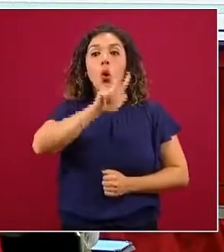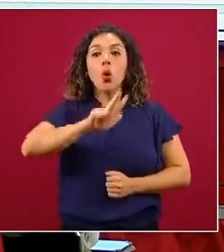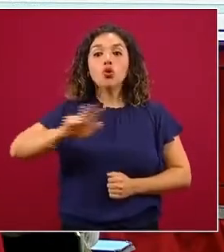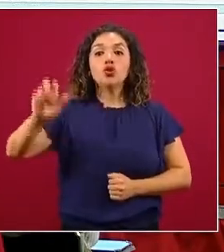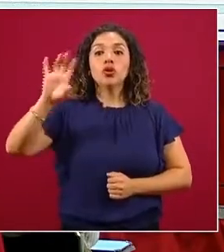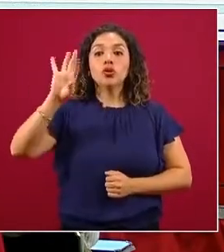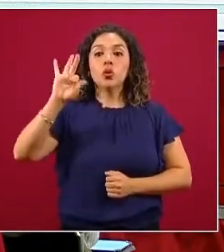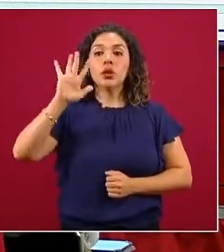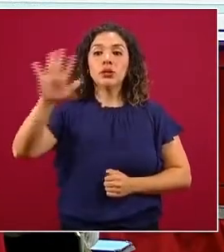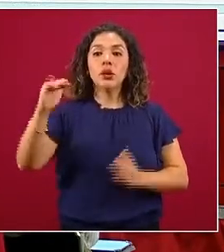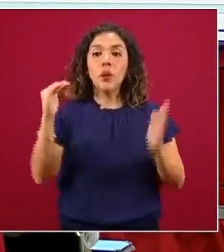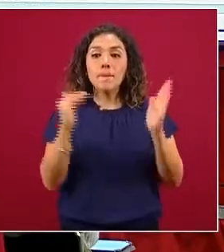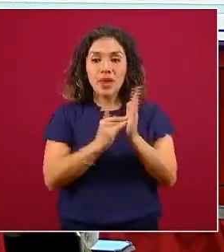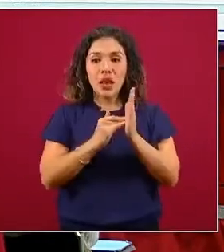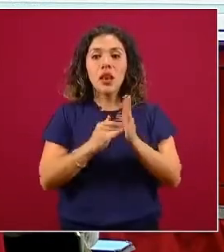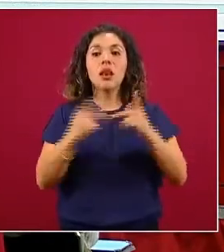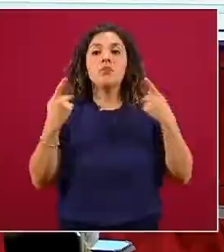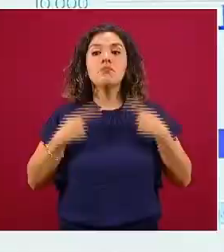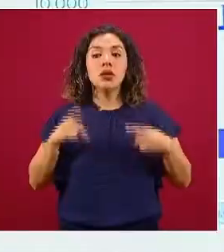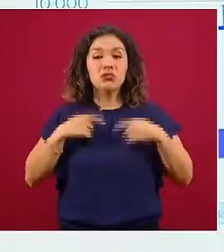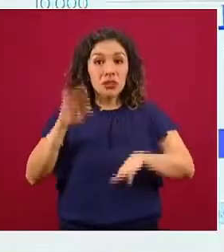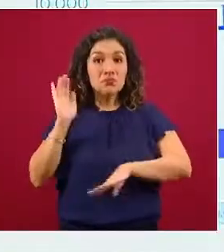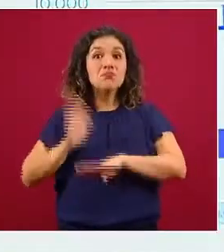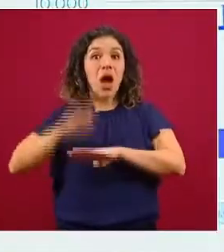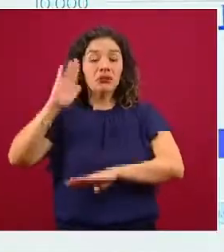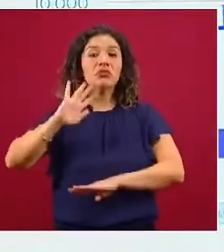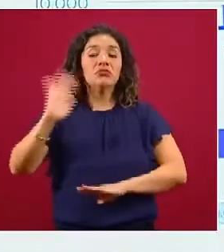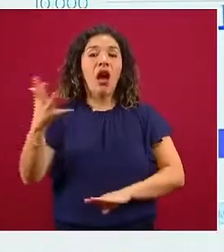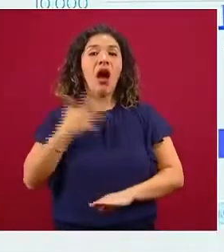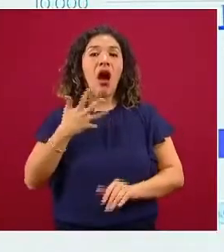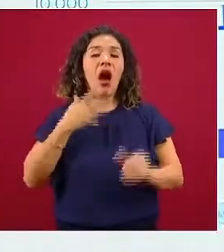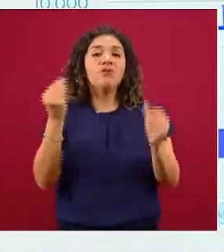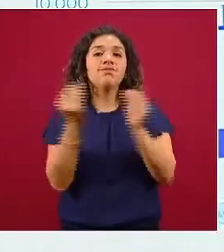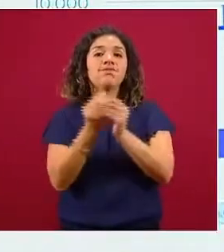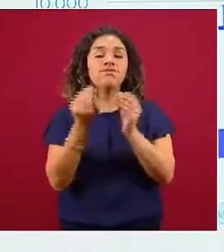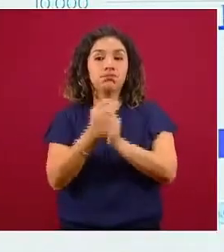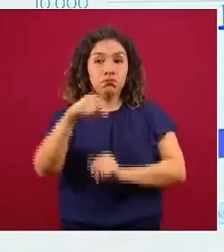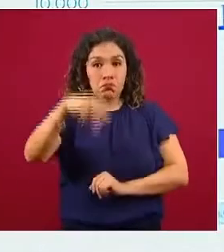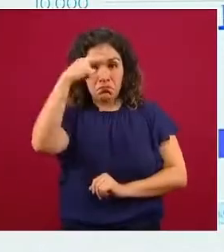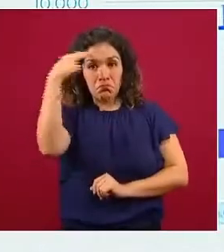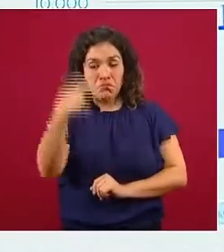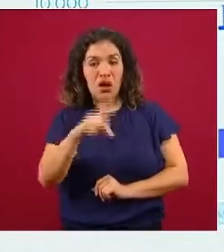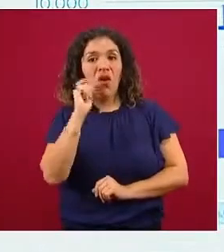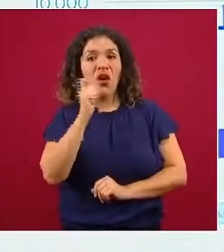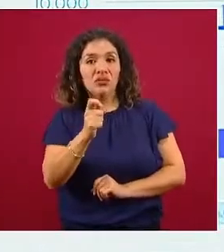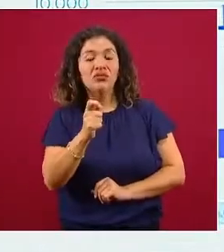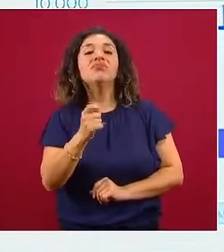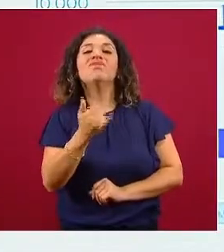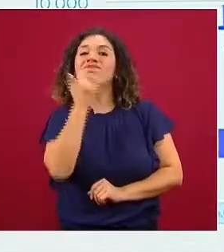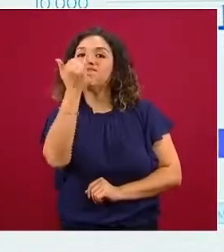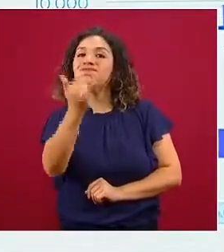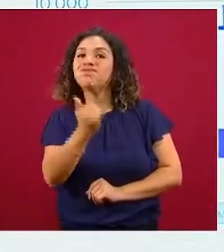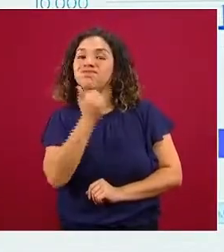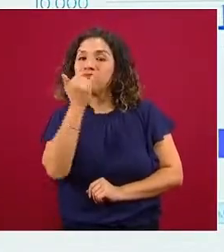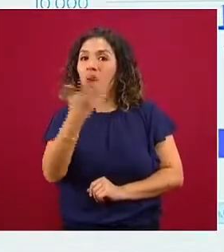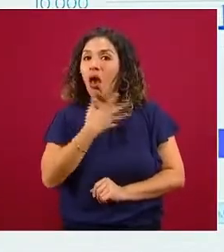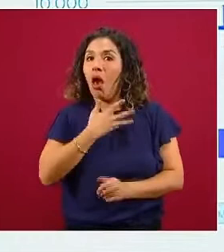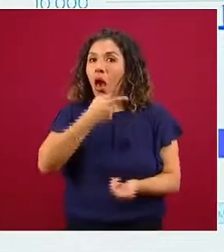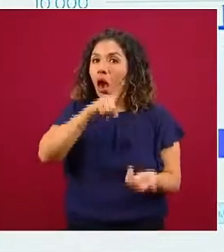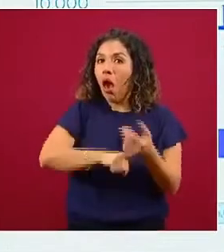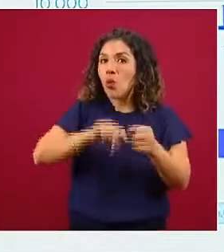845,000 ya las personas que han sido clasificadas en México como casos sospechosos de